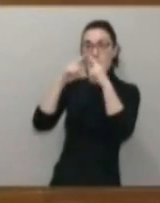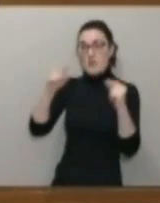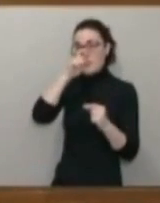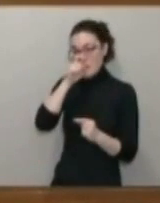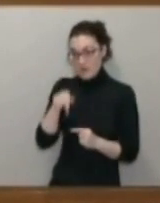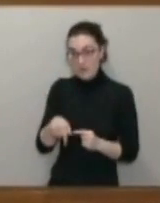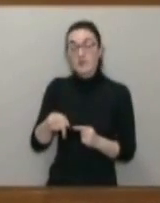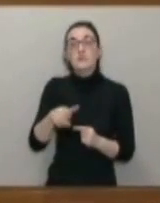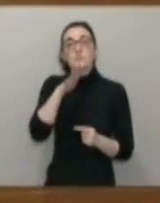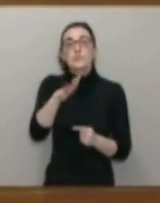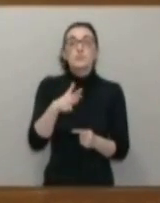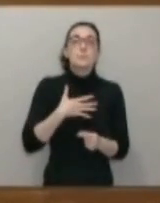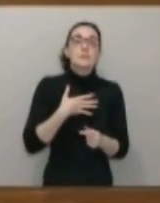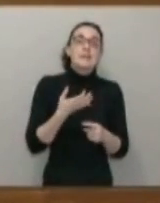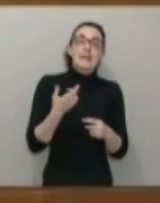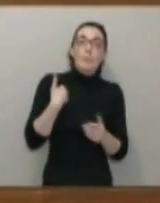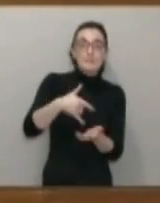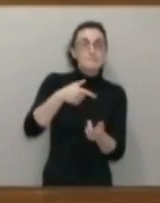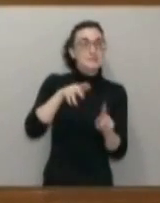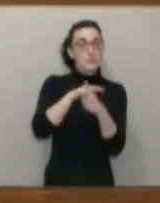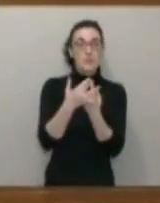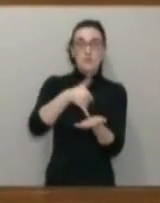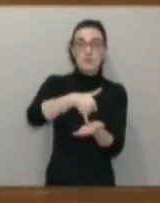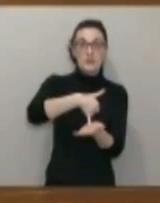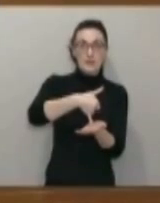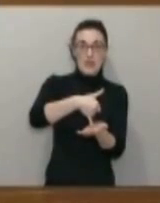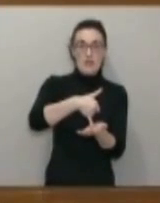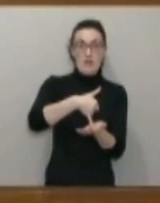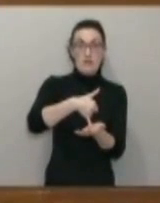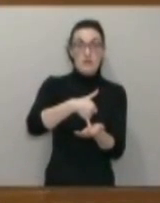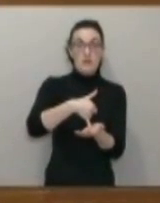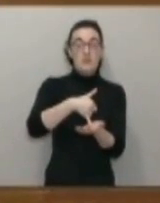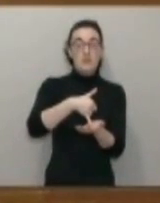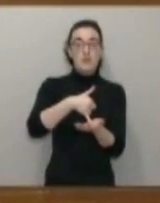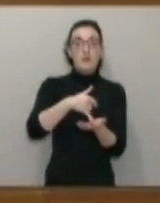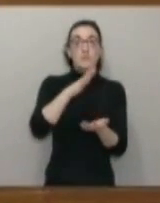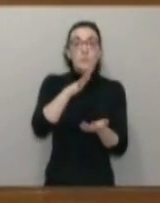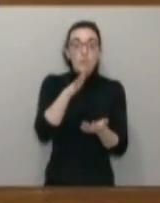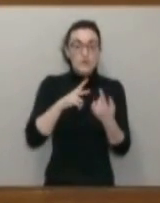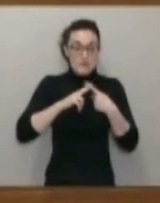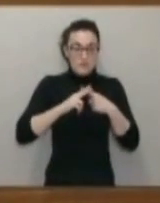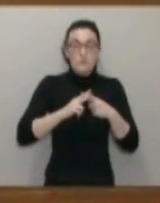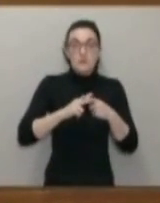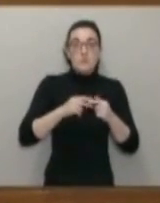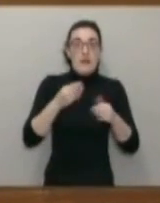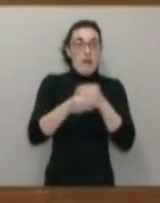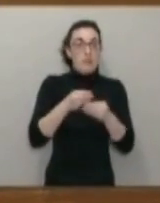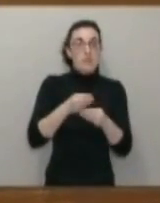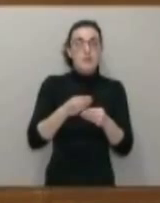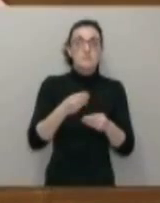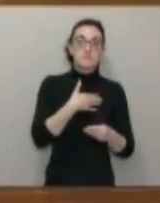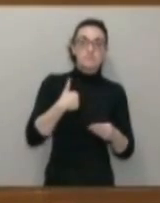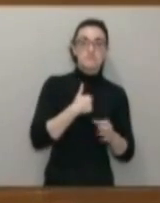en consecuencia, en una posición de debilidad evidente de tal organismo, en tanto instrumento para el desempeño de unas funciones